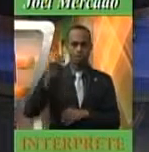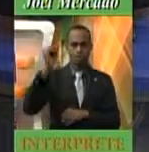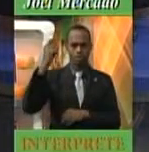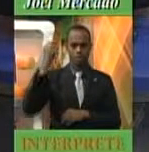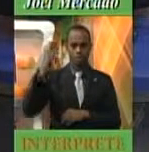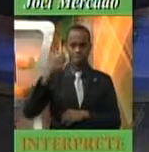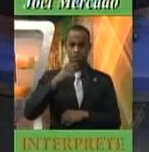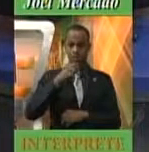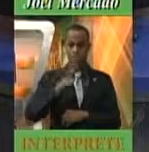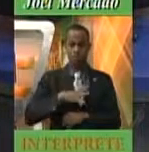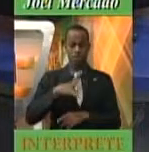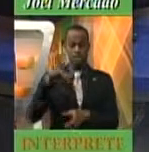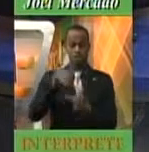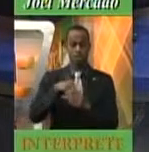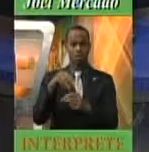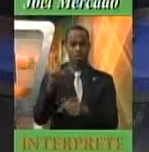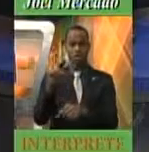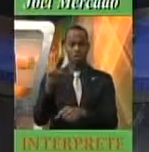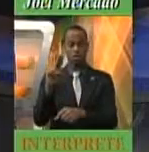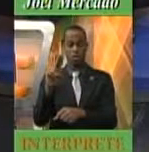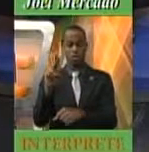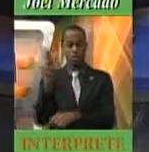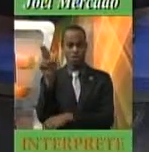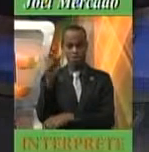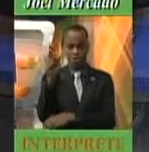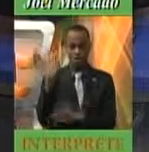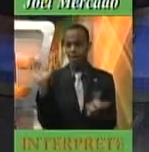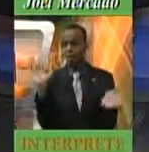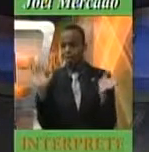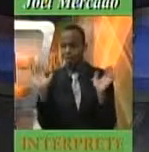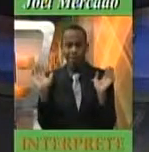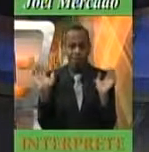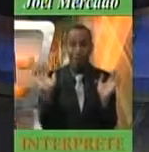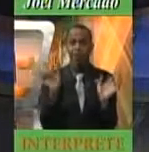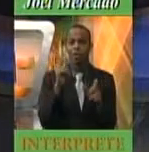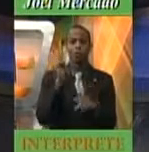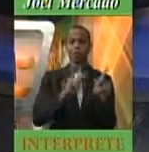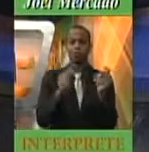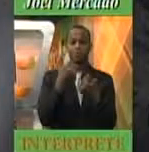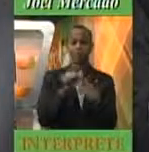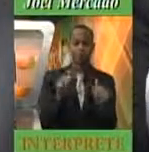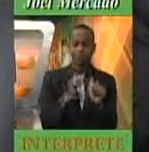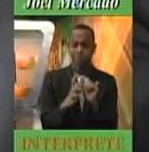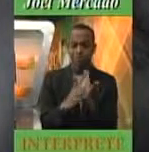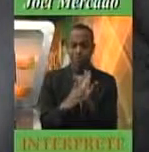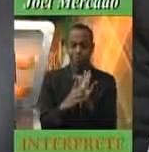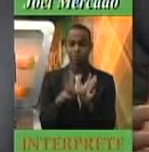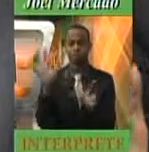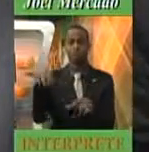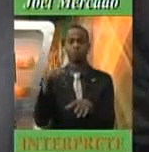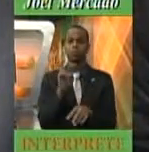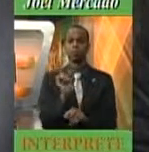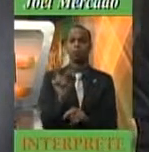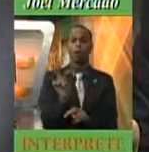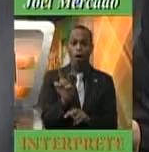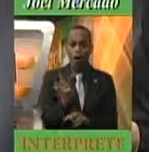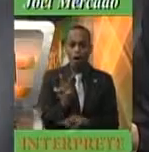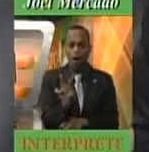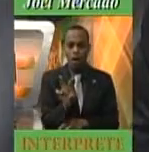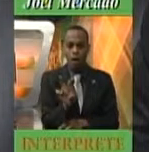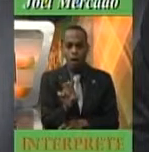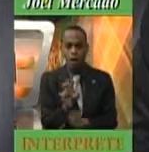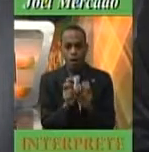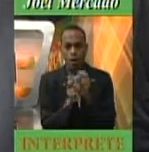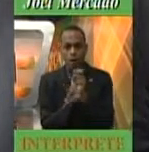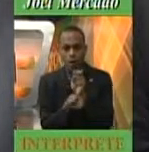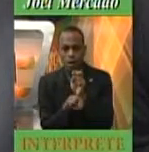la señora, en un hotel o en un centro como este, cuando pasa una persona con cualquier discapacidad, tú la ves que